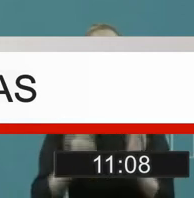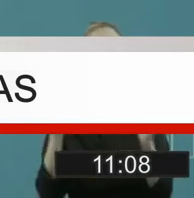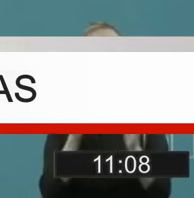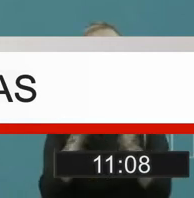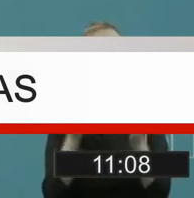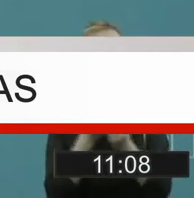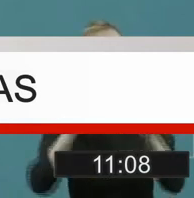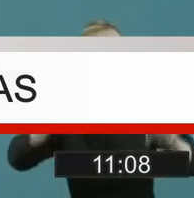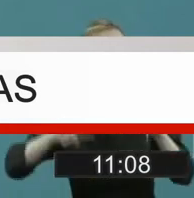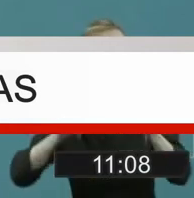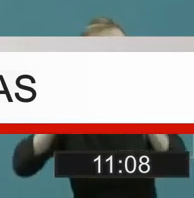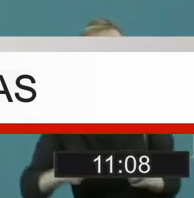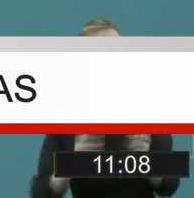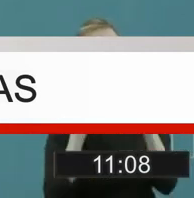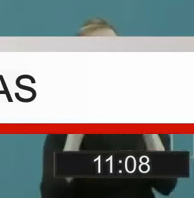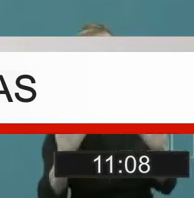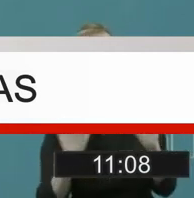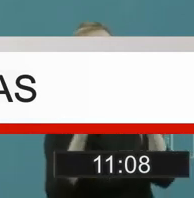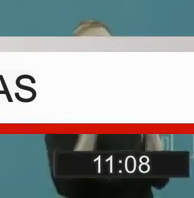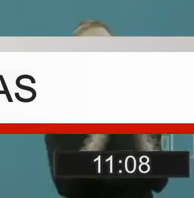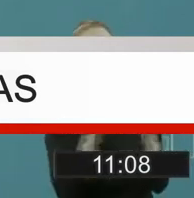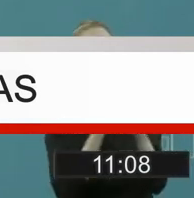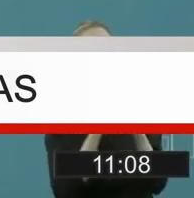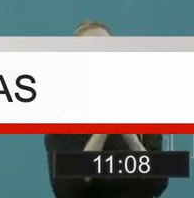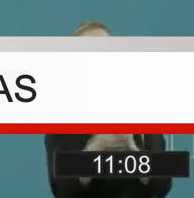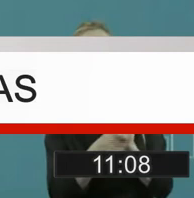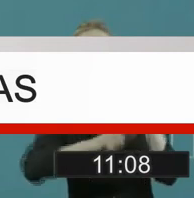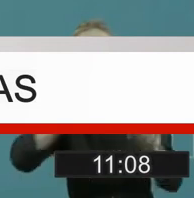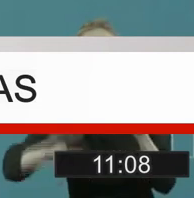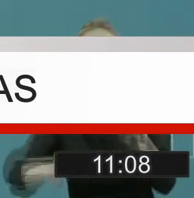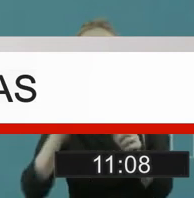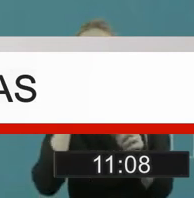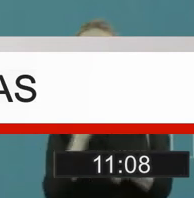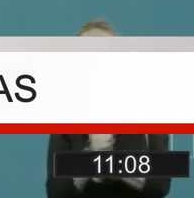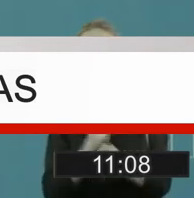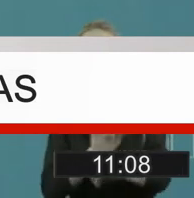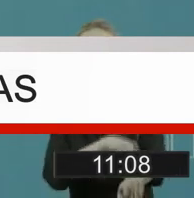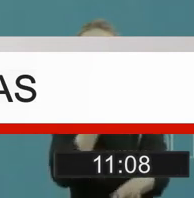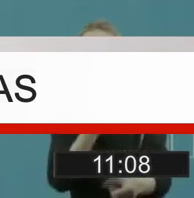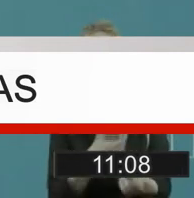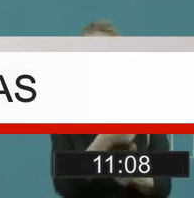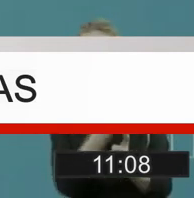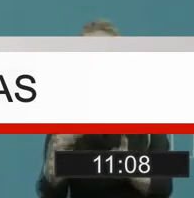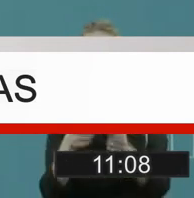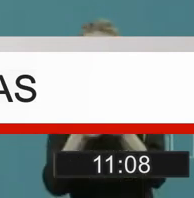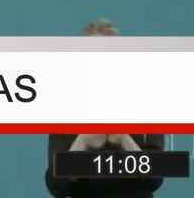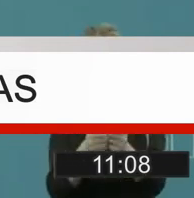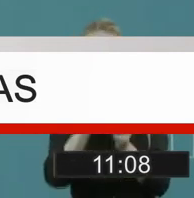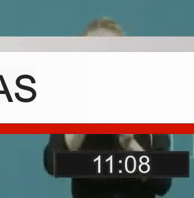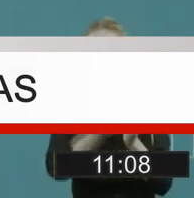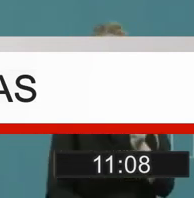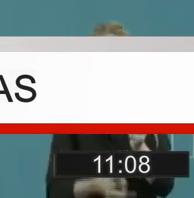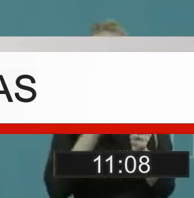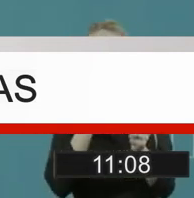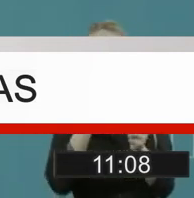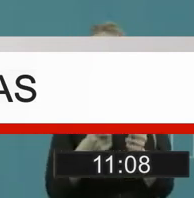hizo virtual, así que entendemos que el manejo para ingresar a Argentina o a Mi Argentina lo van a saber hacer, va a ser muy sencillo.